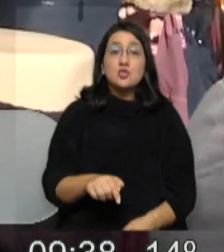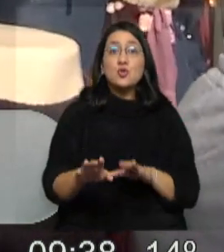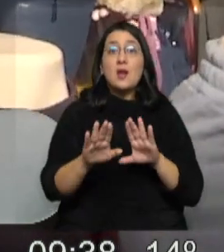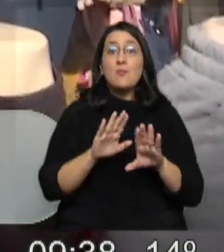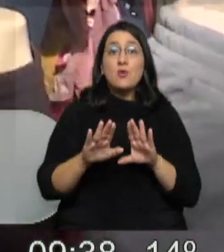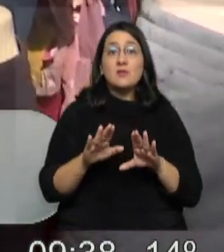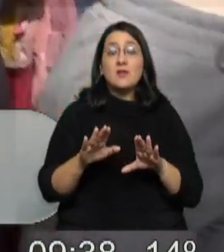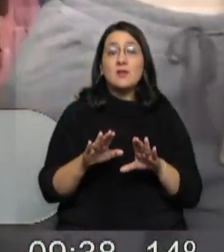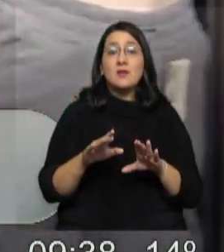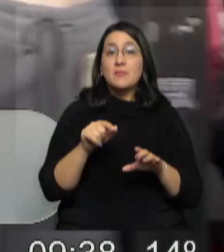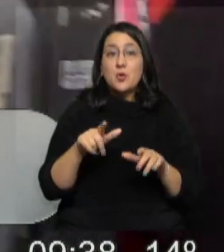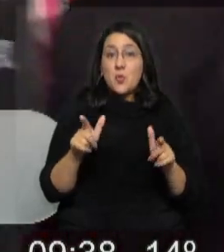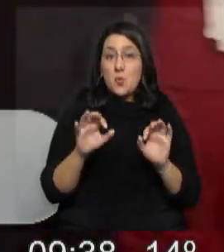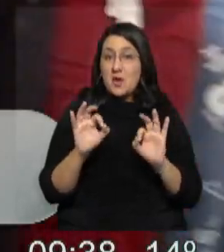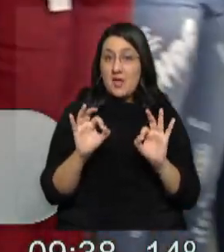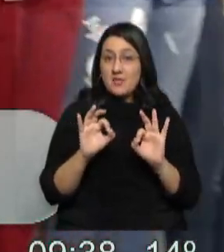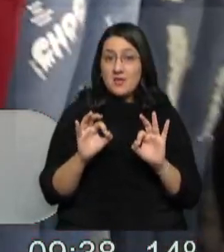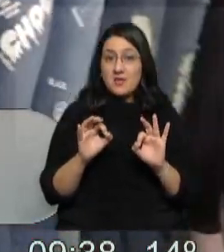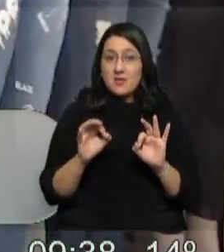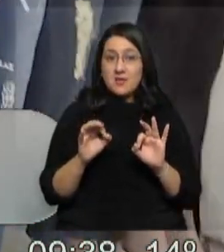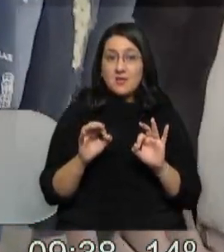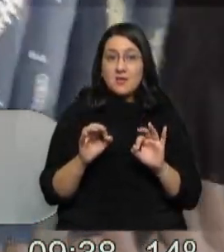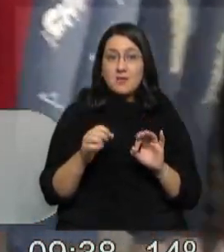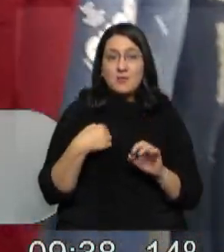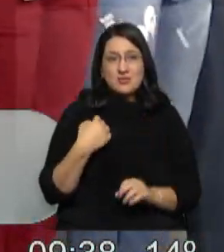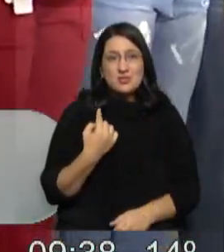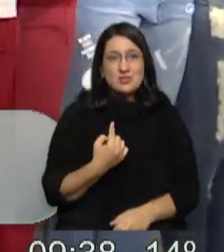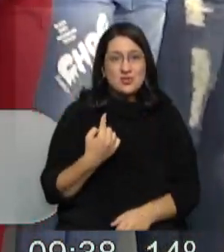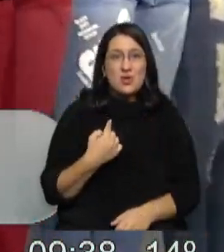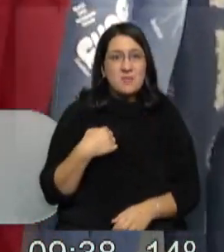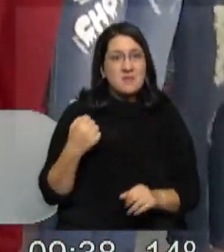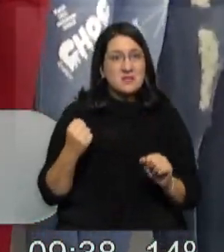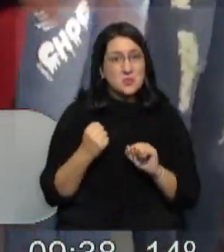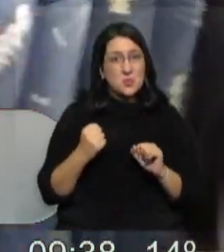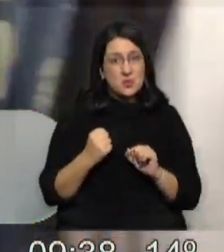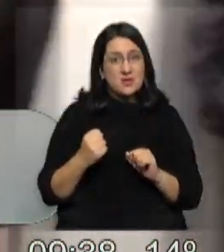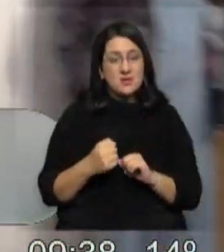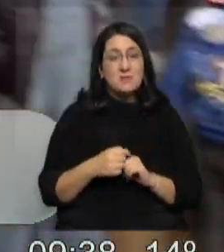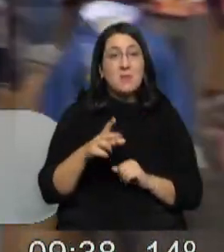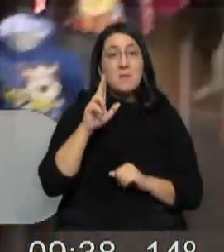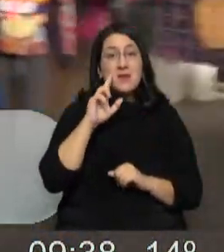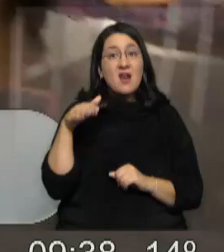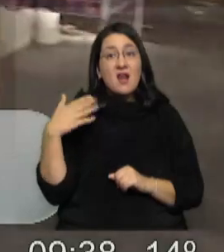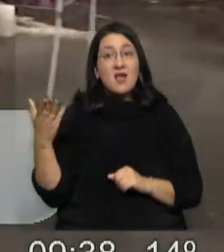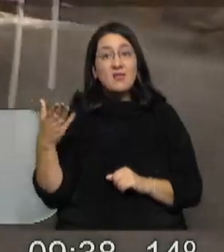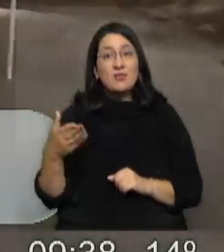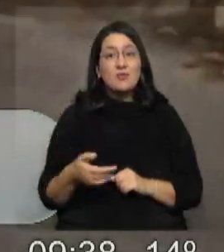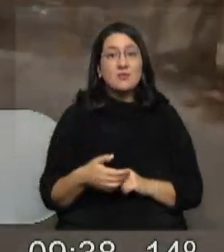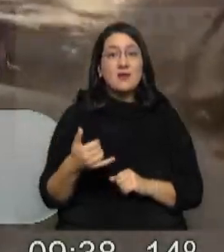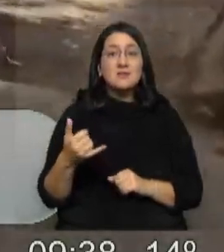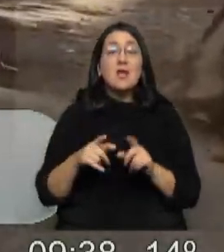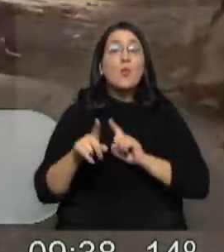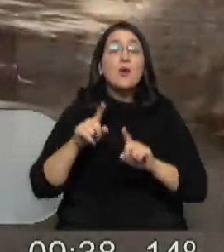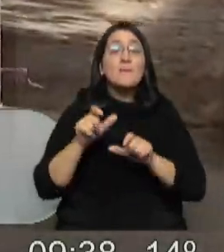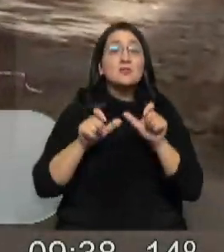de una tienda donde no hay nadie, me voy a retirar porque que me dejen solo a mí ya me asusta un poco. Vamos a ver aquí en la tienda de al lado, a ver si tenemos a alguien